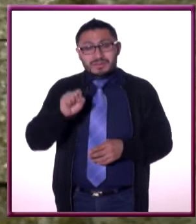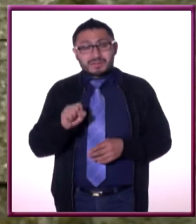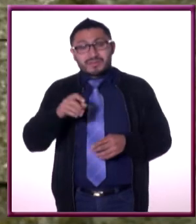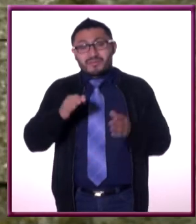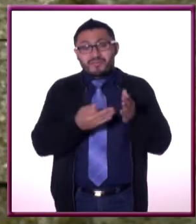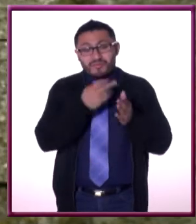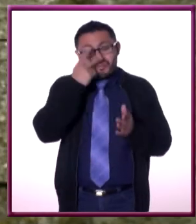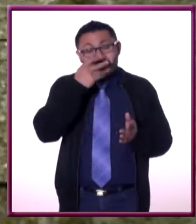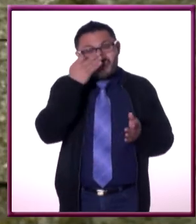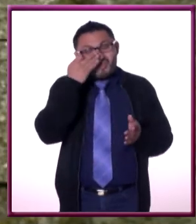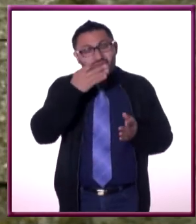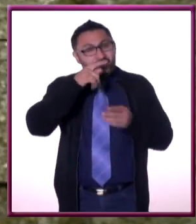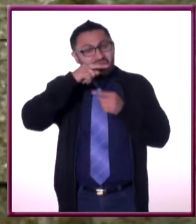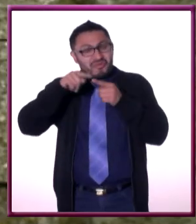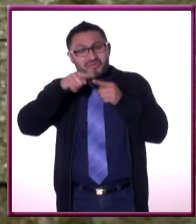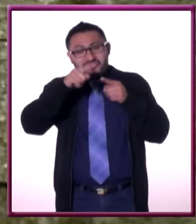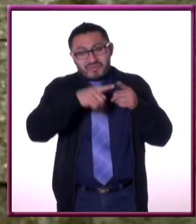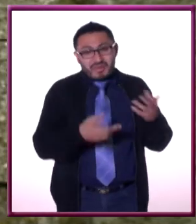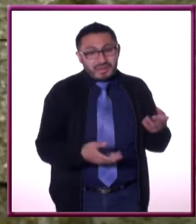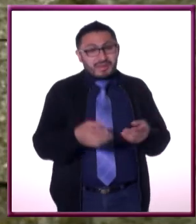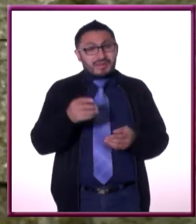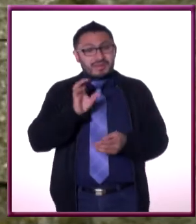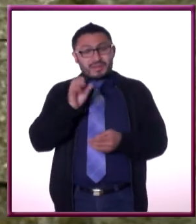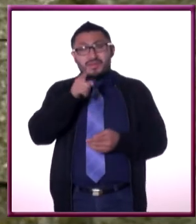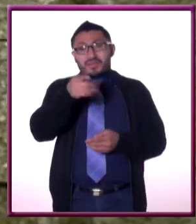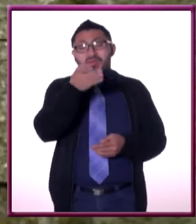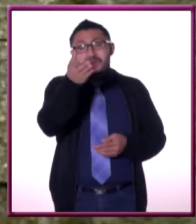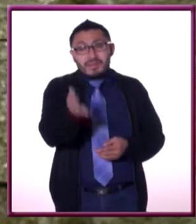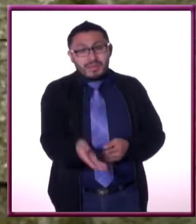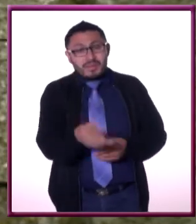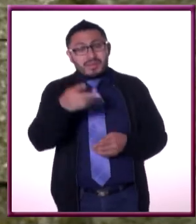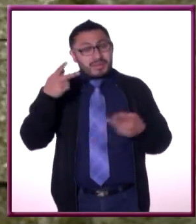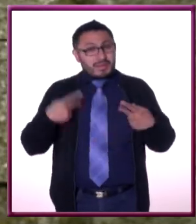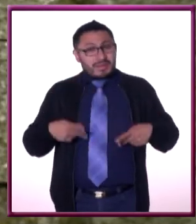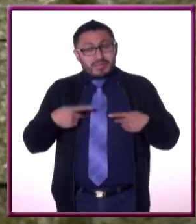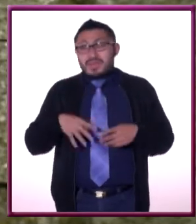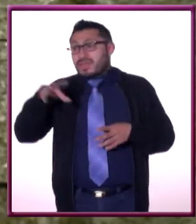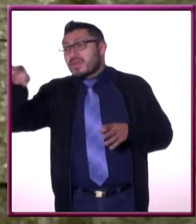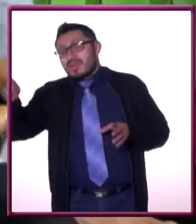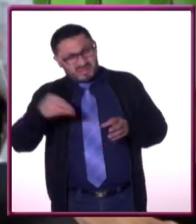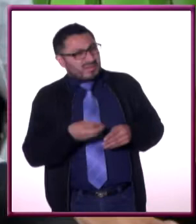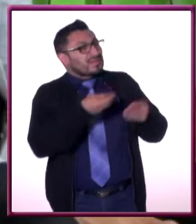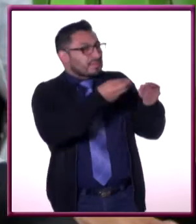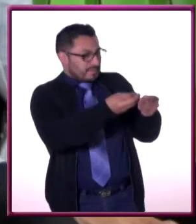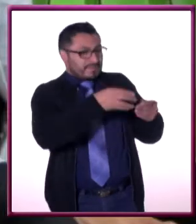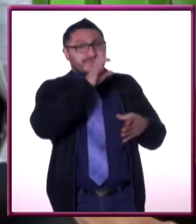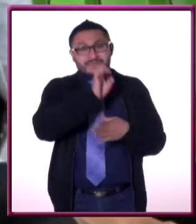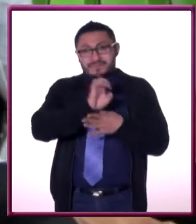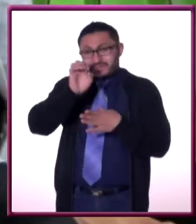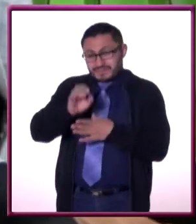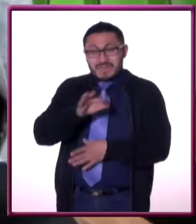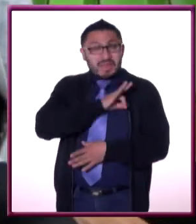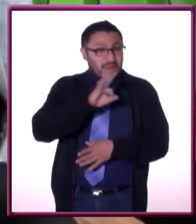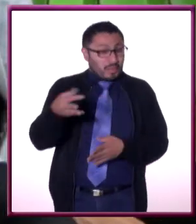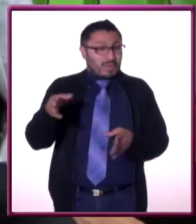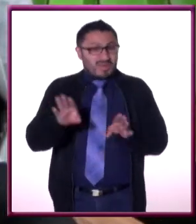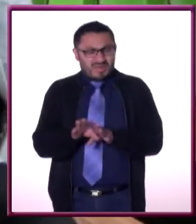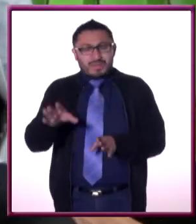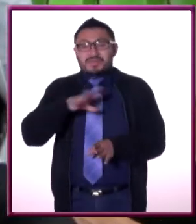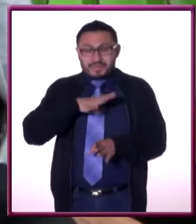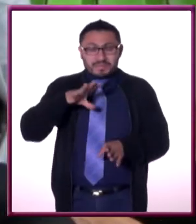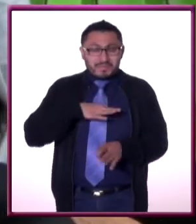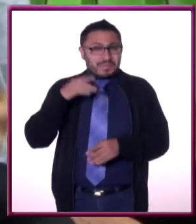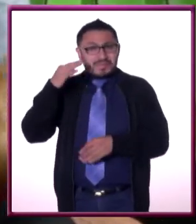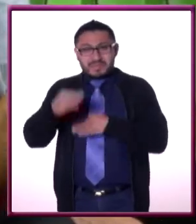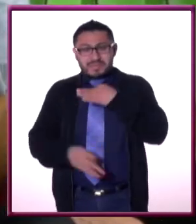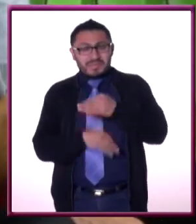florecitas de agave, ¿no? Entonces, uno al momento de pedirlo, el marchante lo consigue y te lo trae, ¿no? Entonces, pueden estar